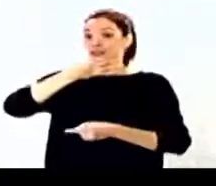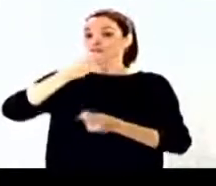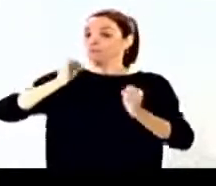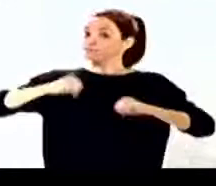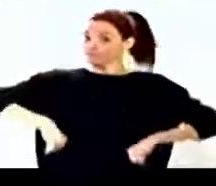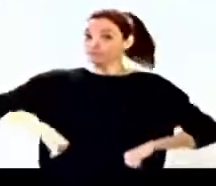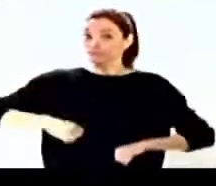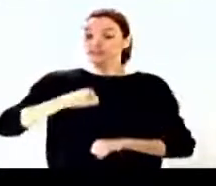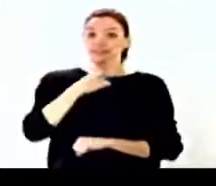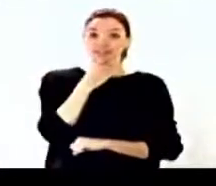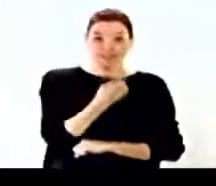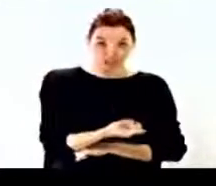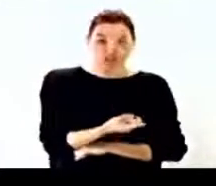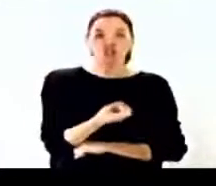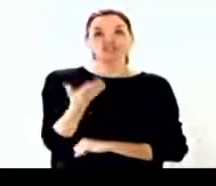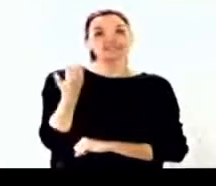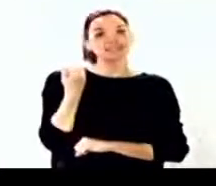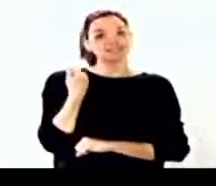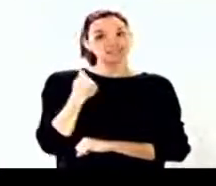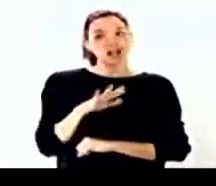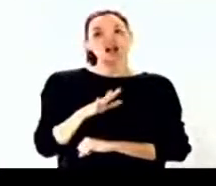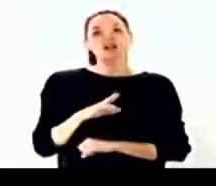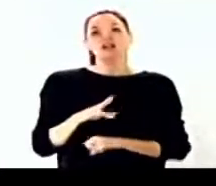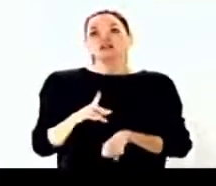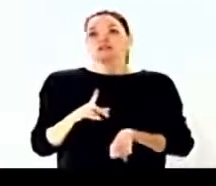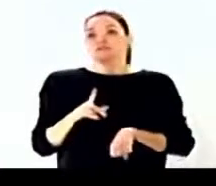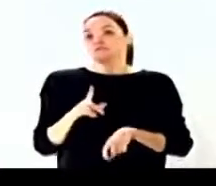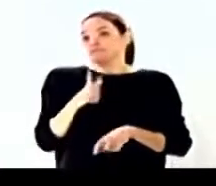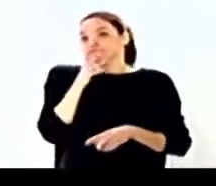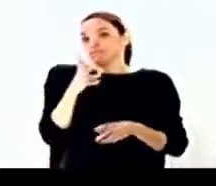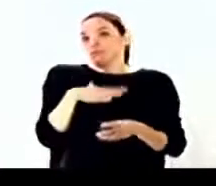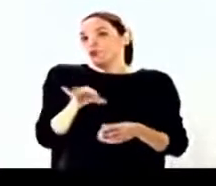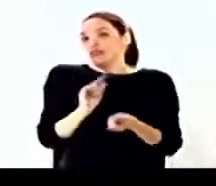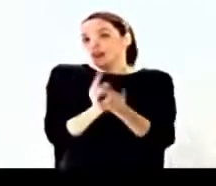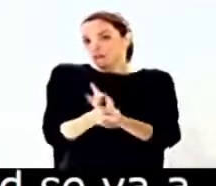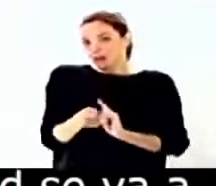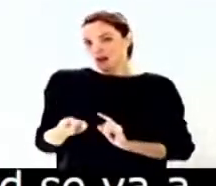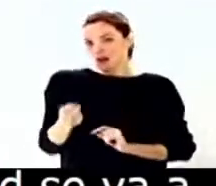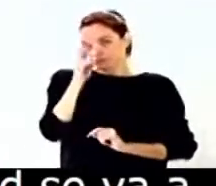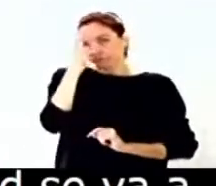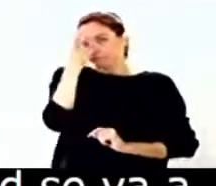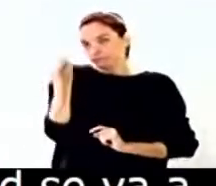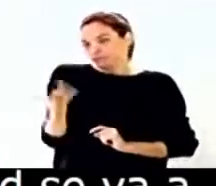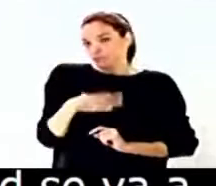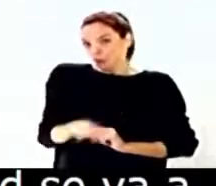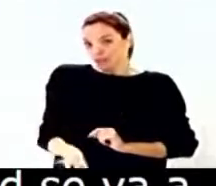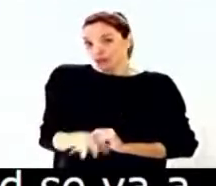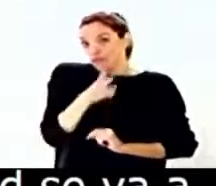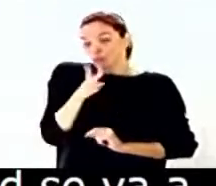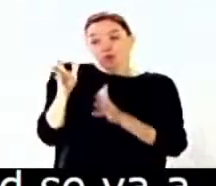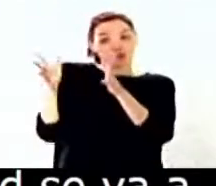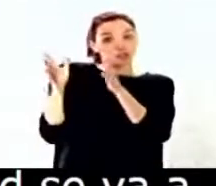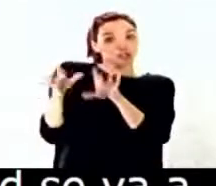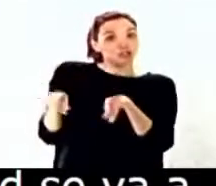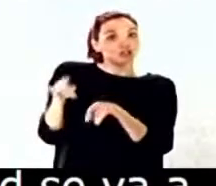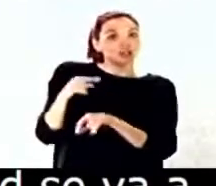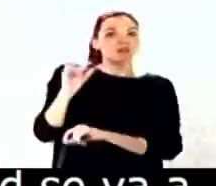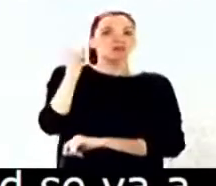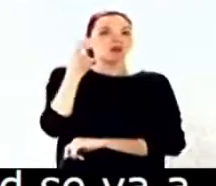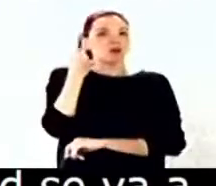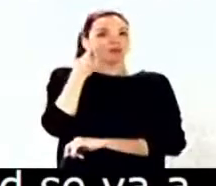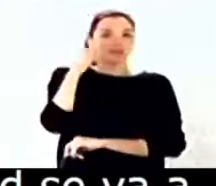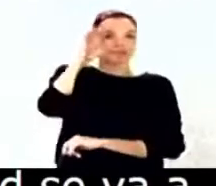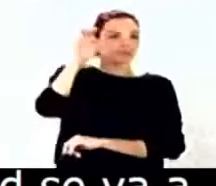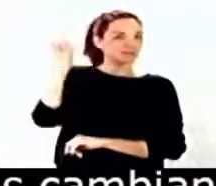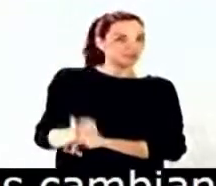como digo, las cosas en cuestión de horas cambian y porque además nosotros buscamos en ese Consejo Interterritorial